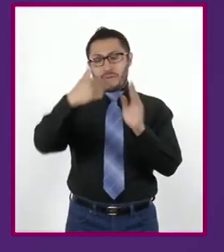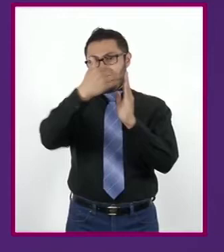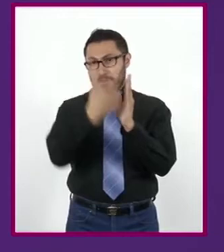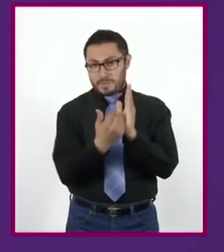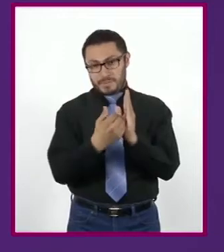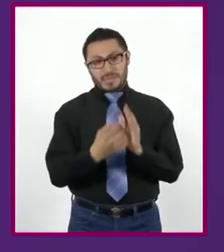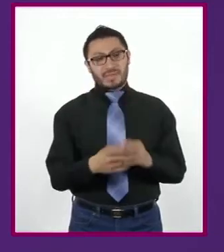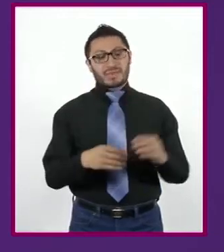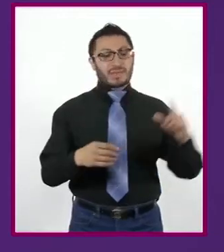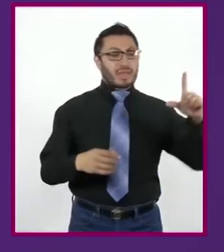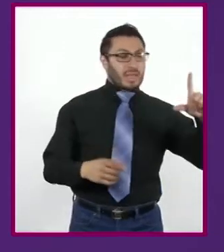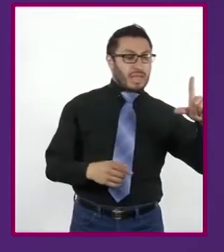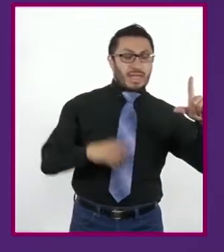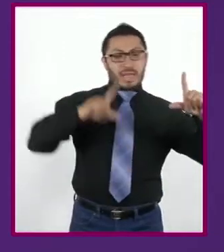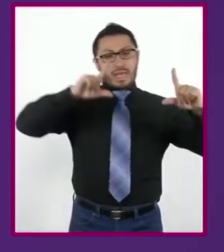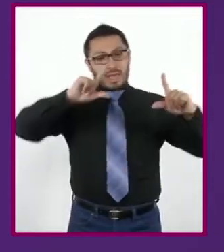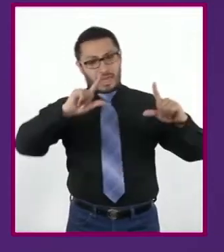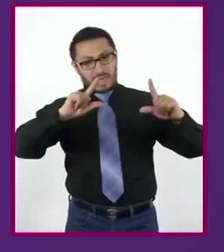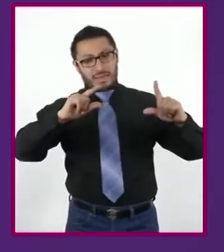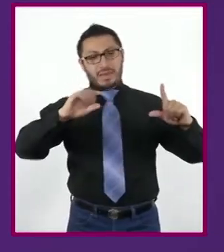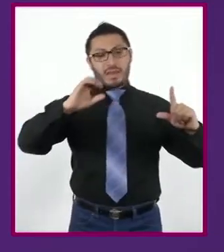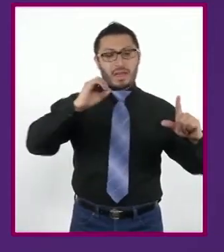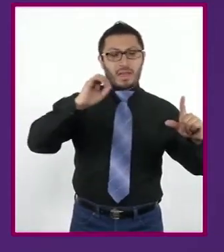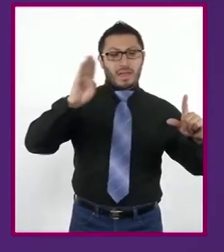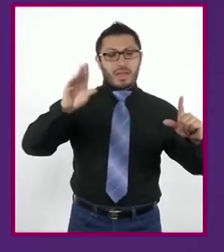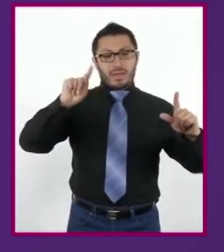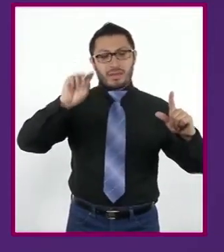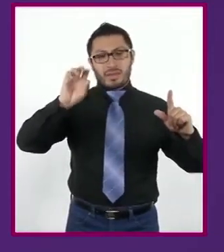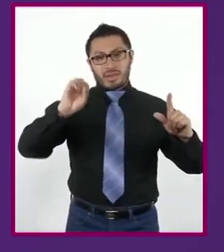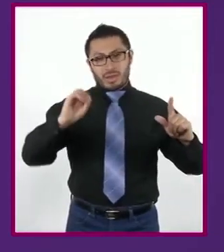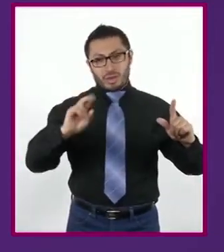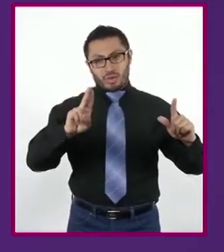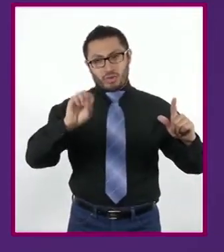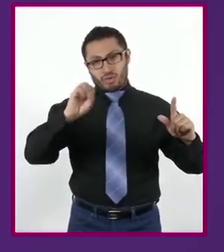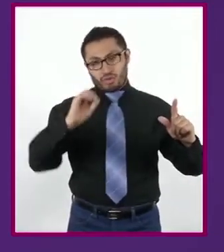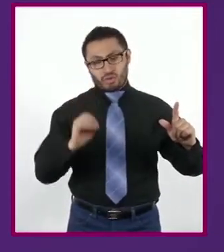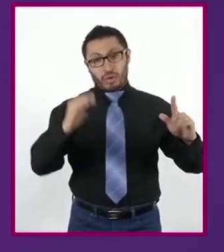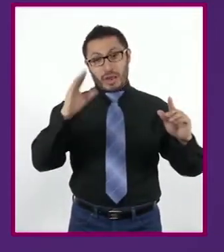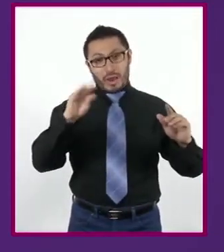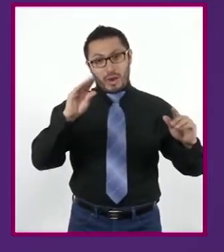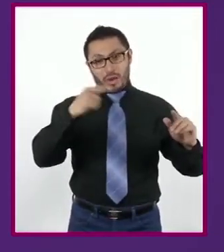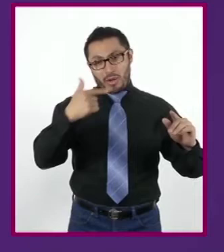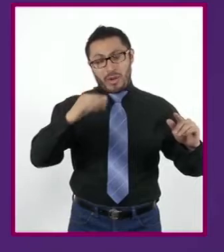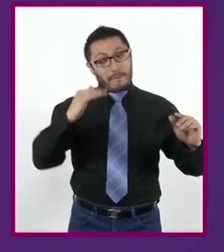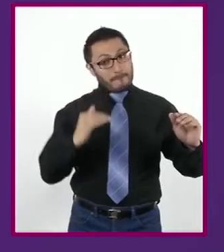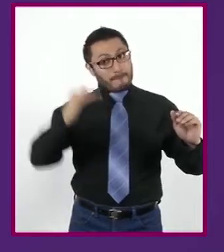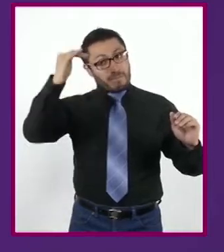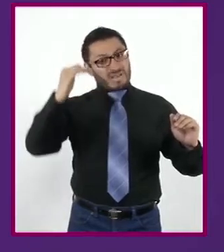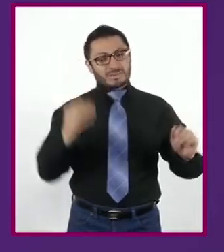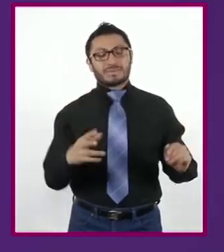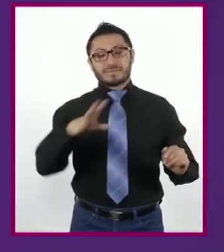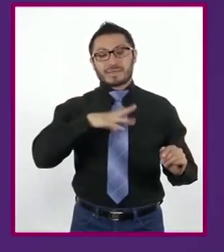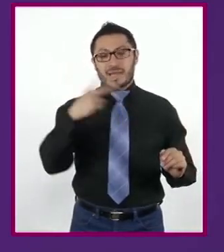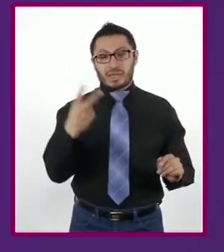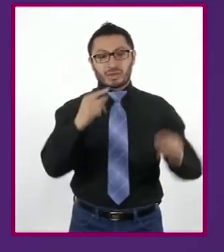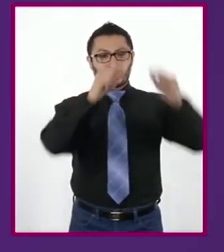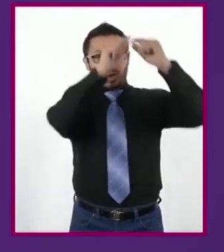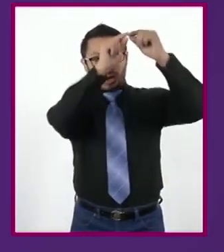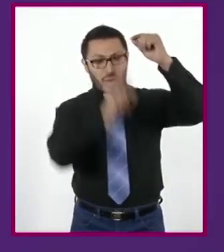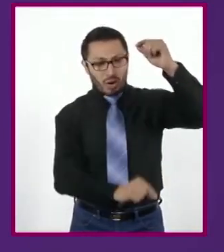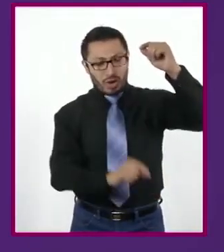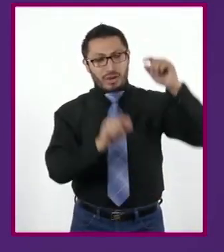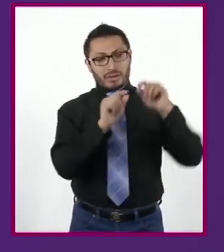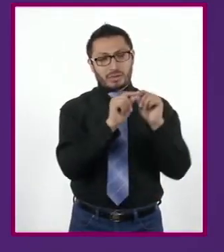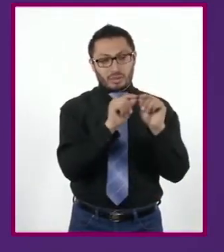2 ángulos obtusos, esto es, mayores de 90 grados. cuenta con dos diagonales, una mayor y